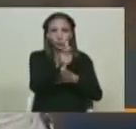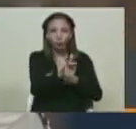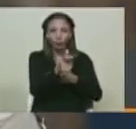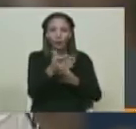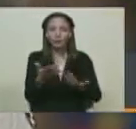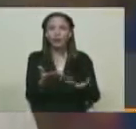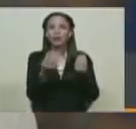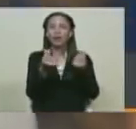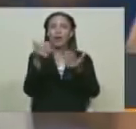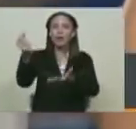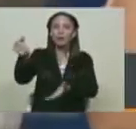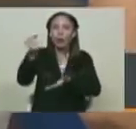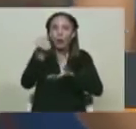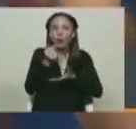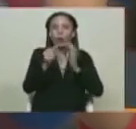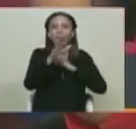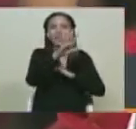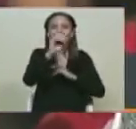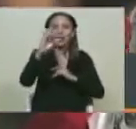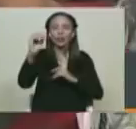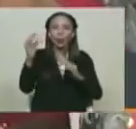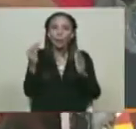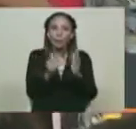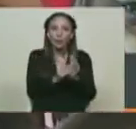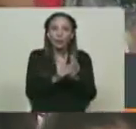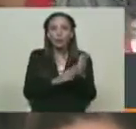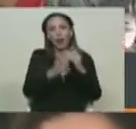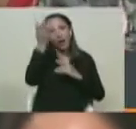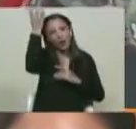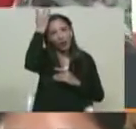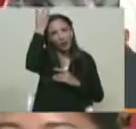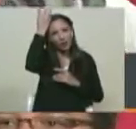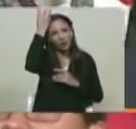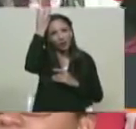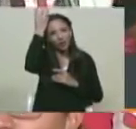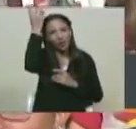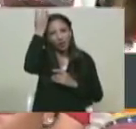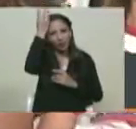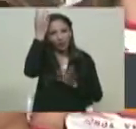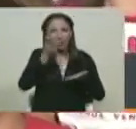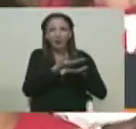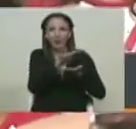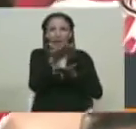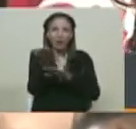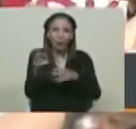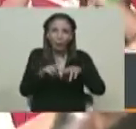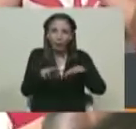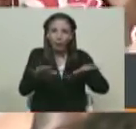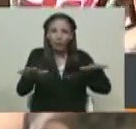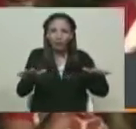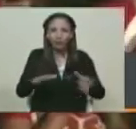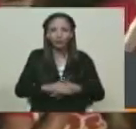con el bono de 500.000 bolívares de Reyes, el bono de Reyes.